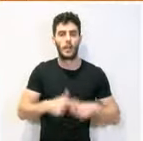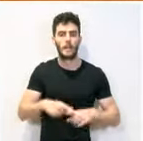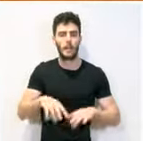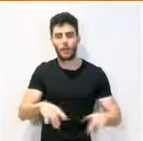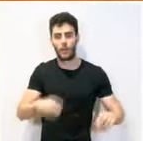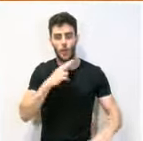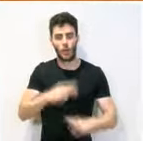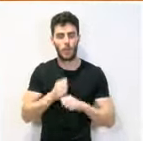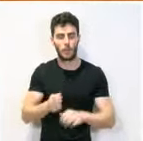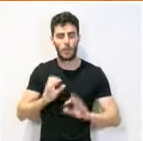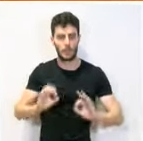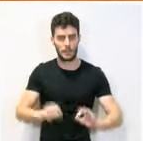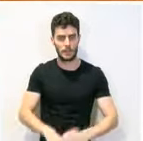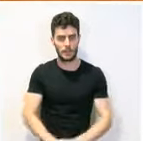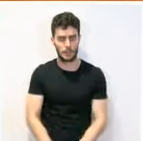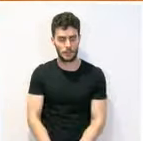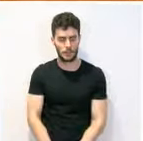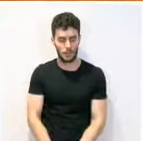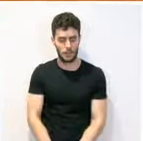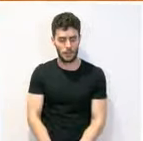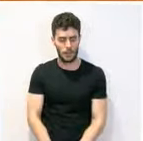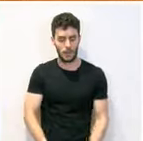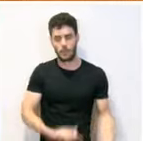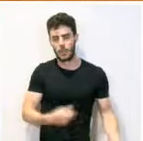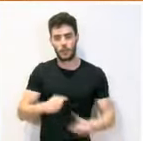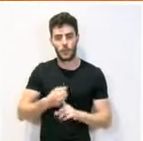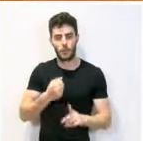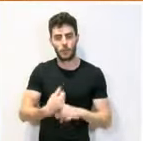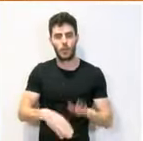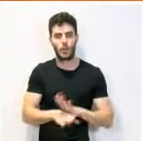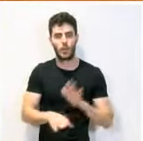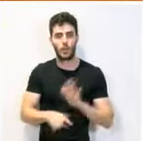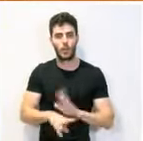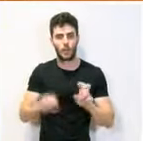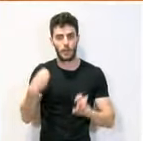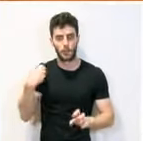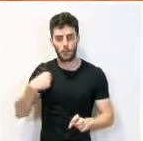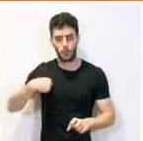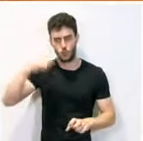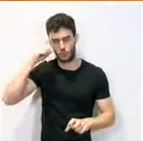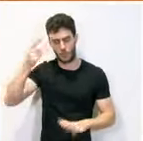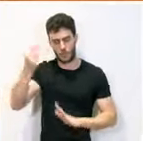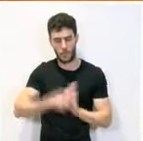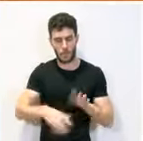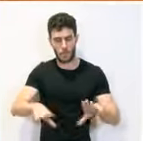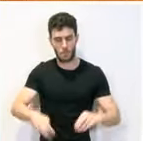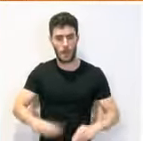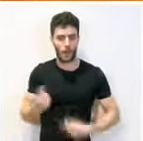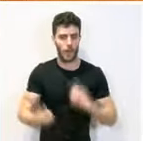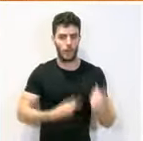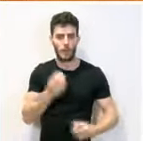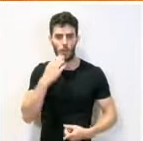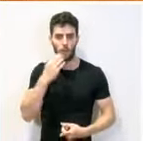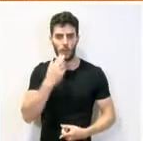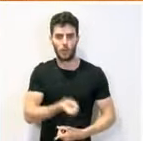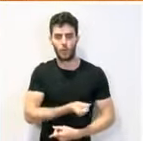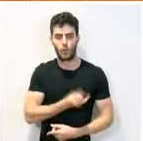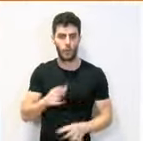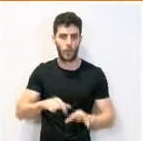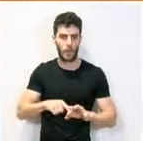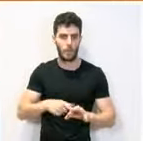¿no? Y es necesario seguir presionando en ese sentido. Sé que se han tomado medidas, algunas de ellas, como ampliar el número